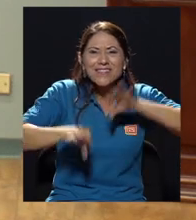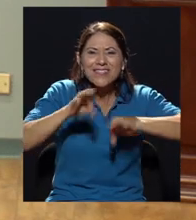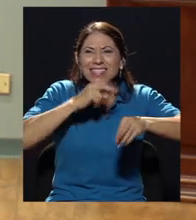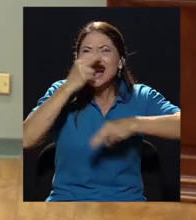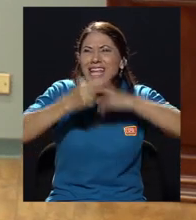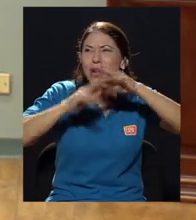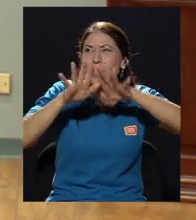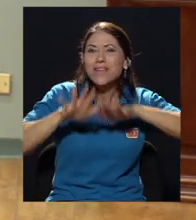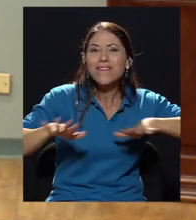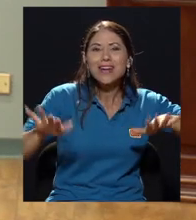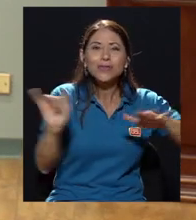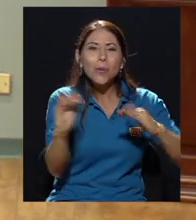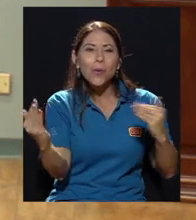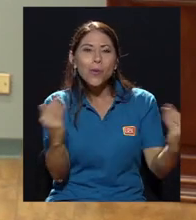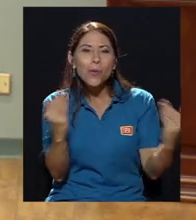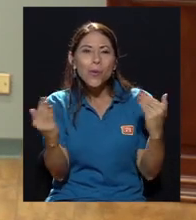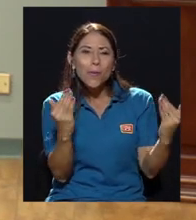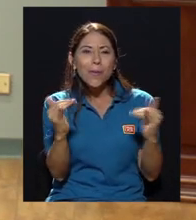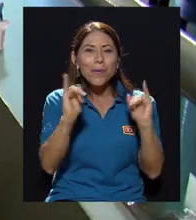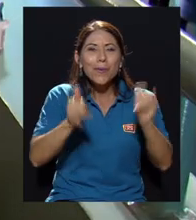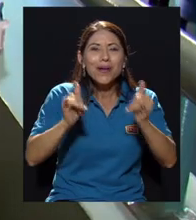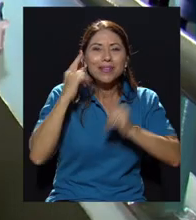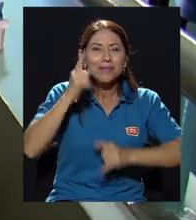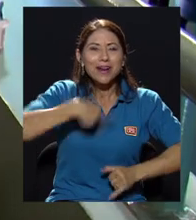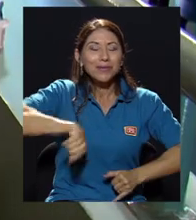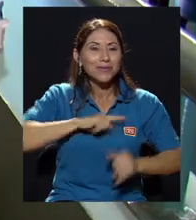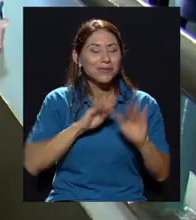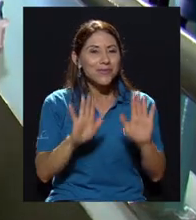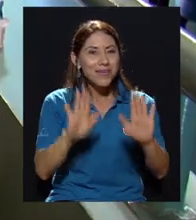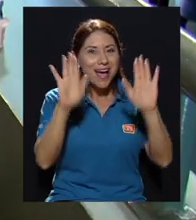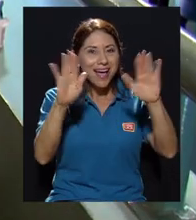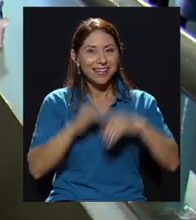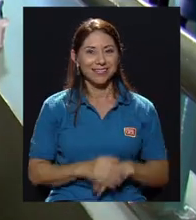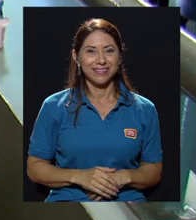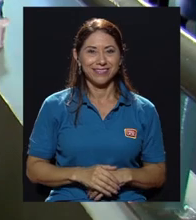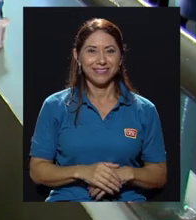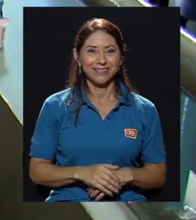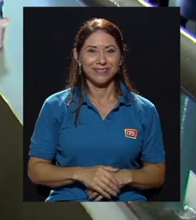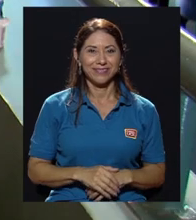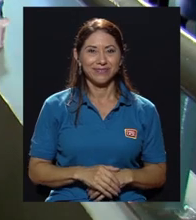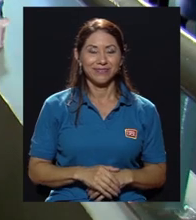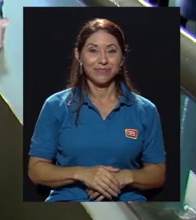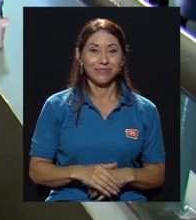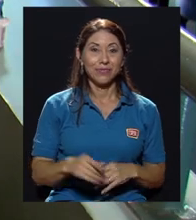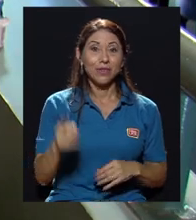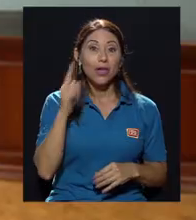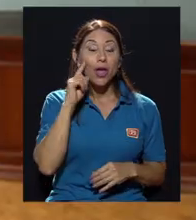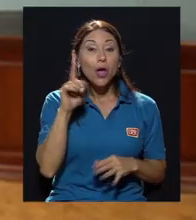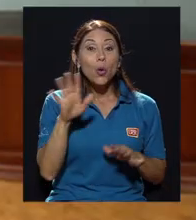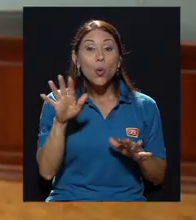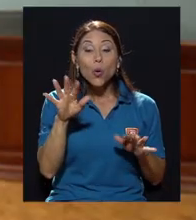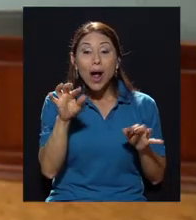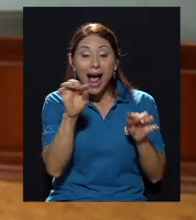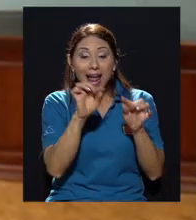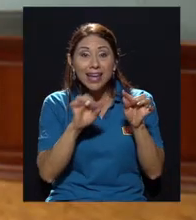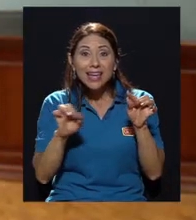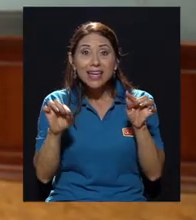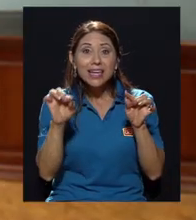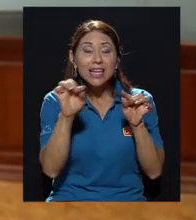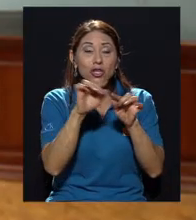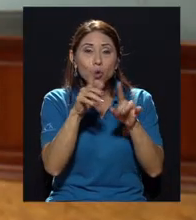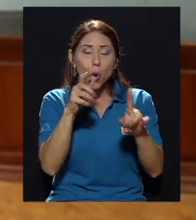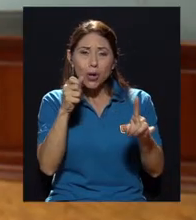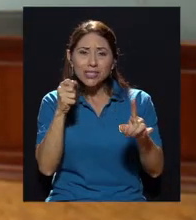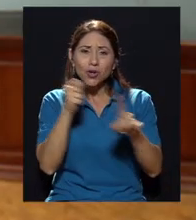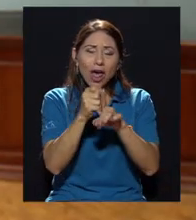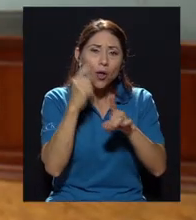física y el universo va a ser un juguete para nosotros. Es una cosa fantástica. Un anillo colisionador para gobernarlos a todos